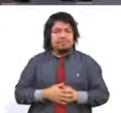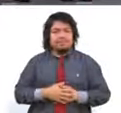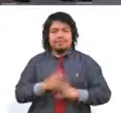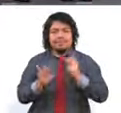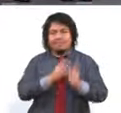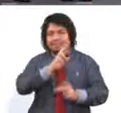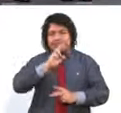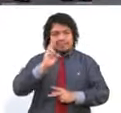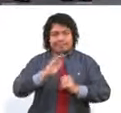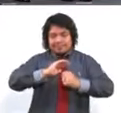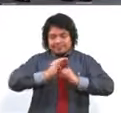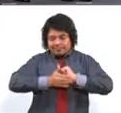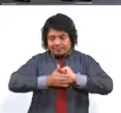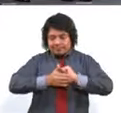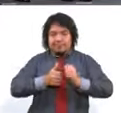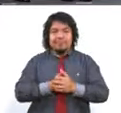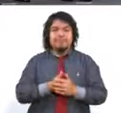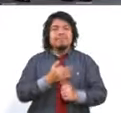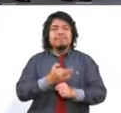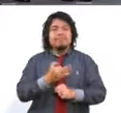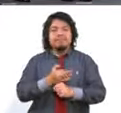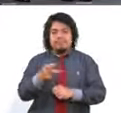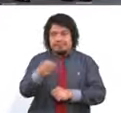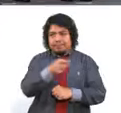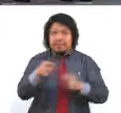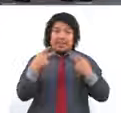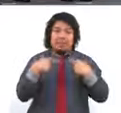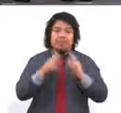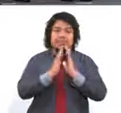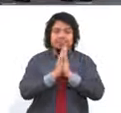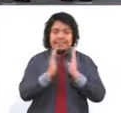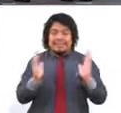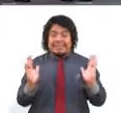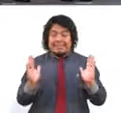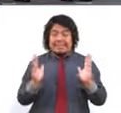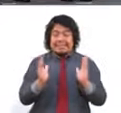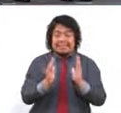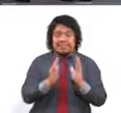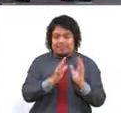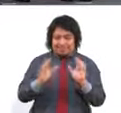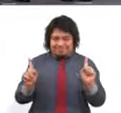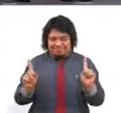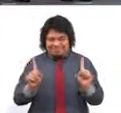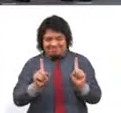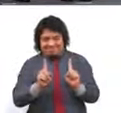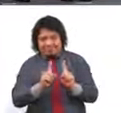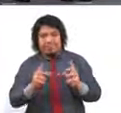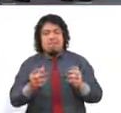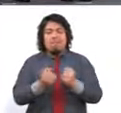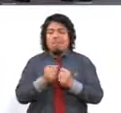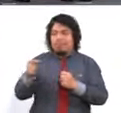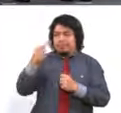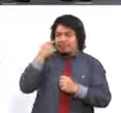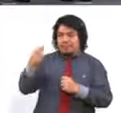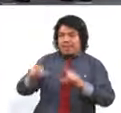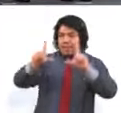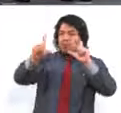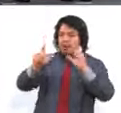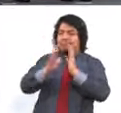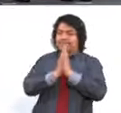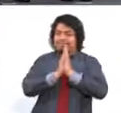Cerramos sesión de preguntas y respuestas y vamos a invitar a nuestras autoridades, sean tan amables, de pasar a acomodarse con los operadores de la Unidad Águila para